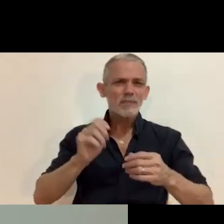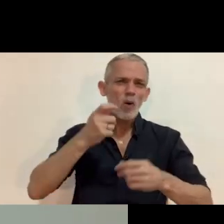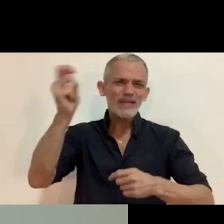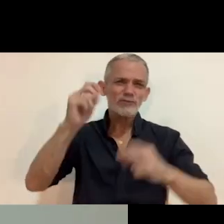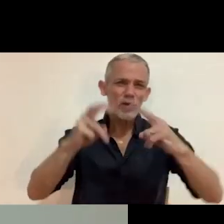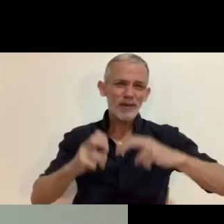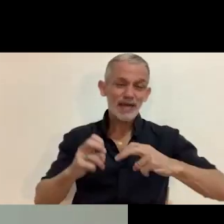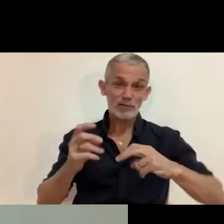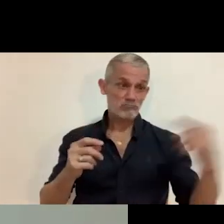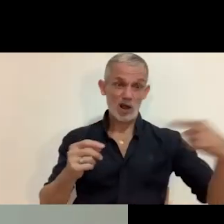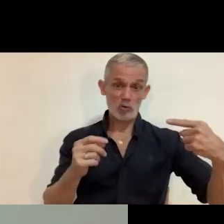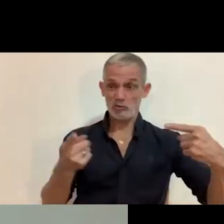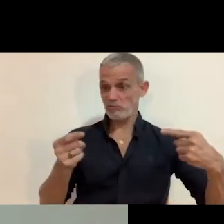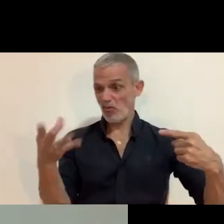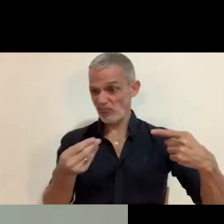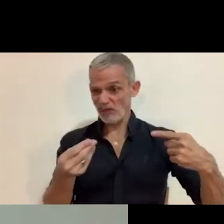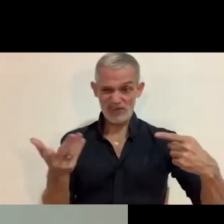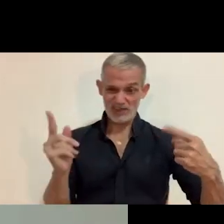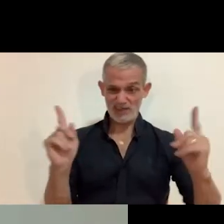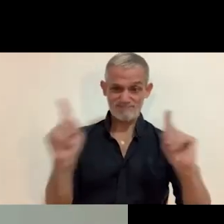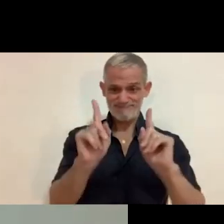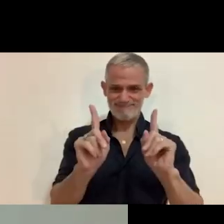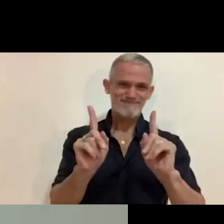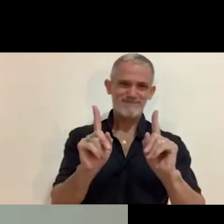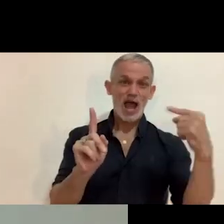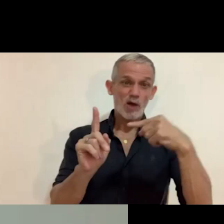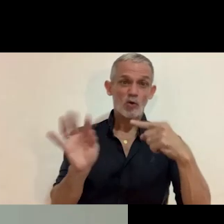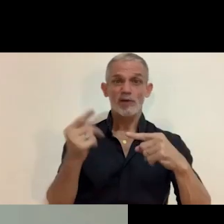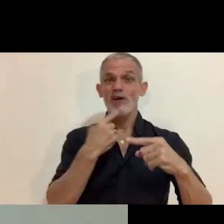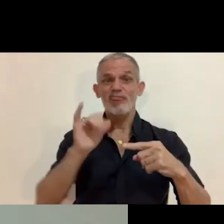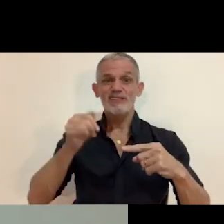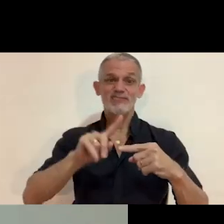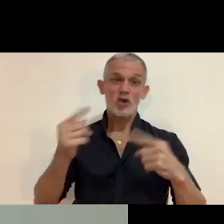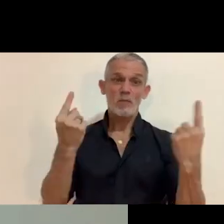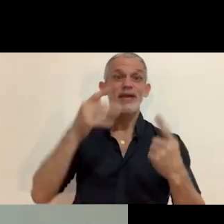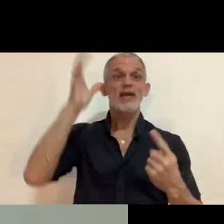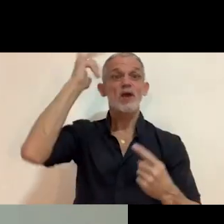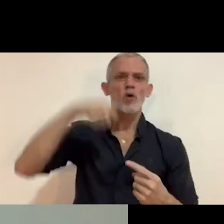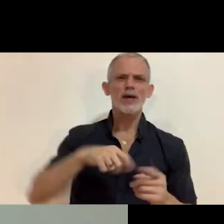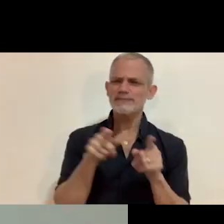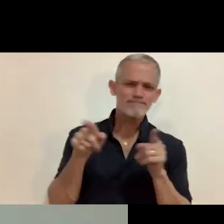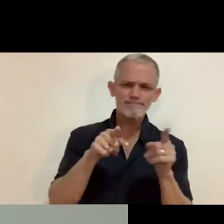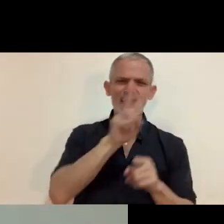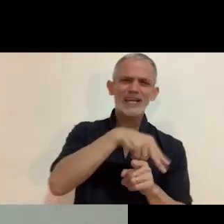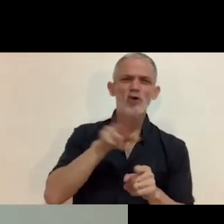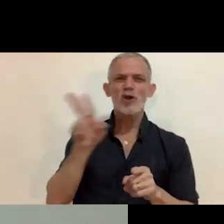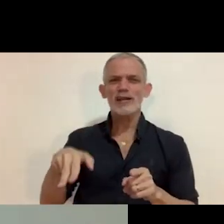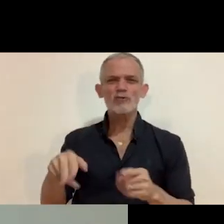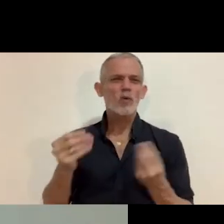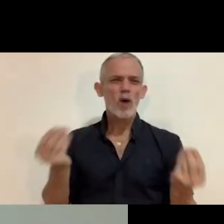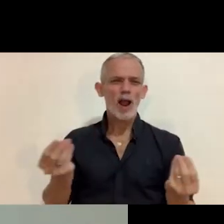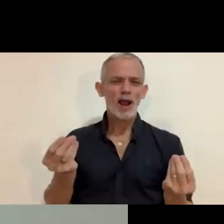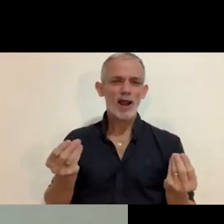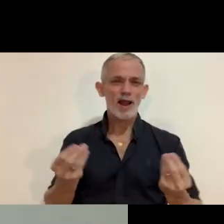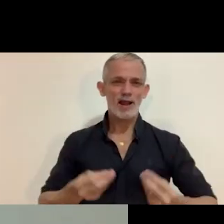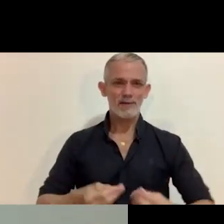acusadora, una parte que se defienda, y el juez, como alguien imparcial, va a tener que decidir cuál de